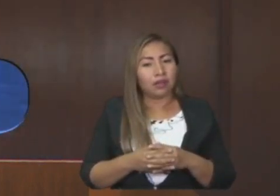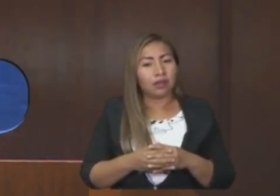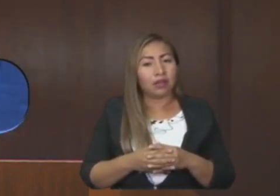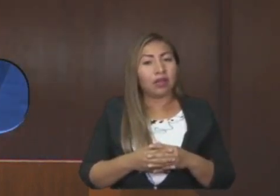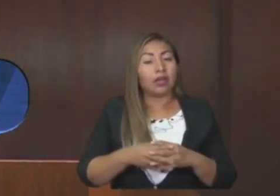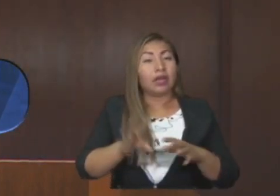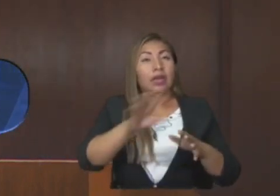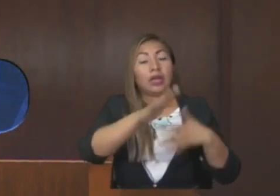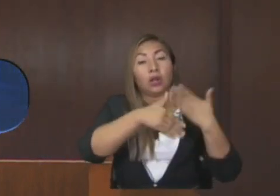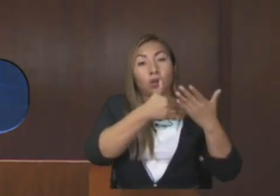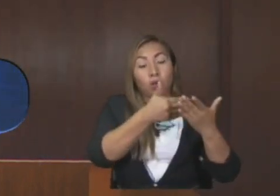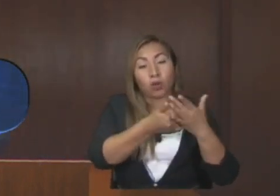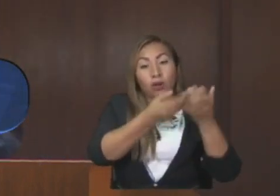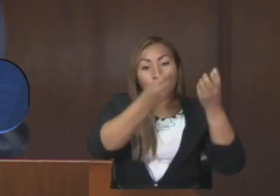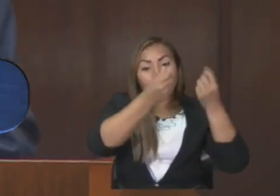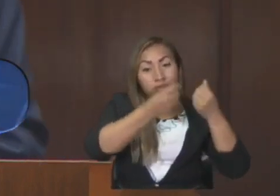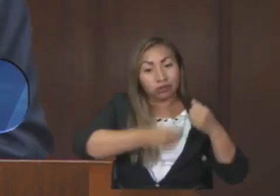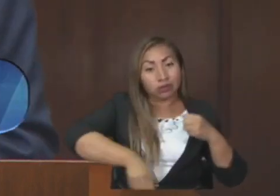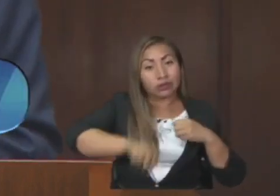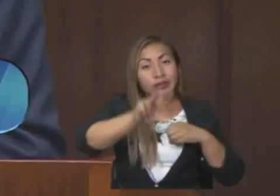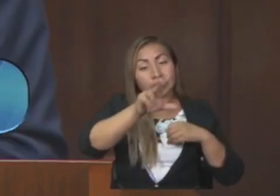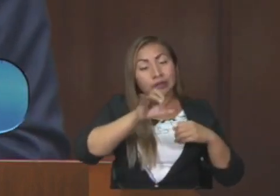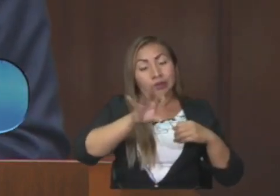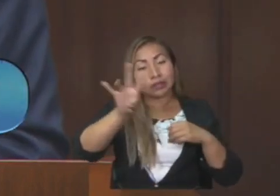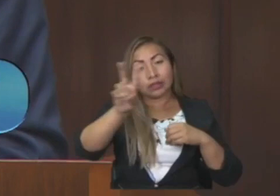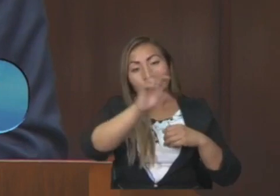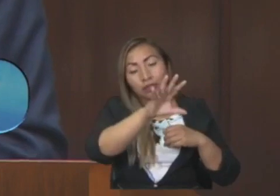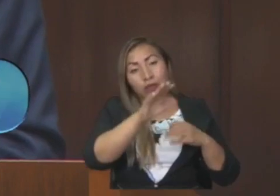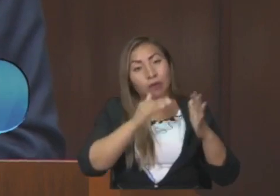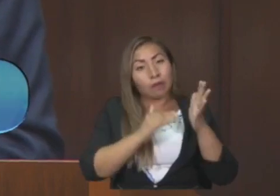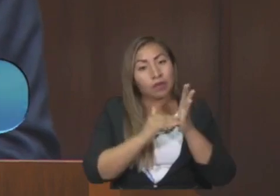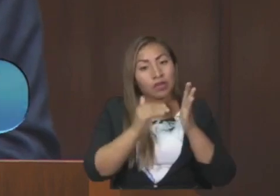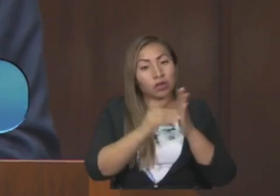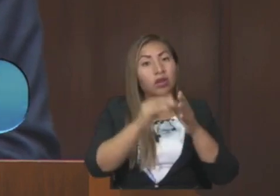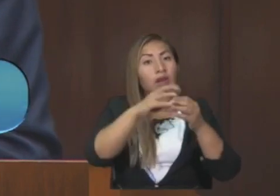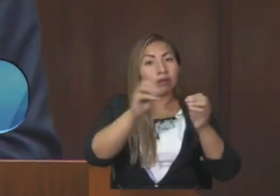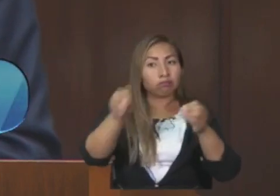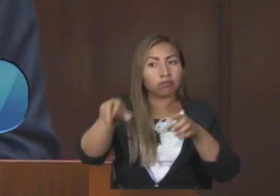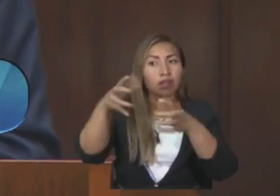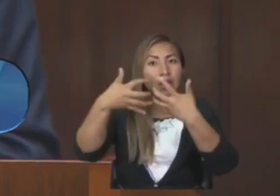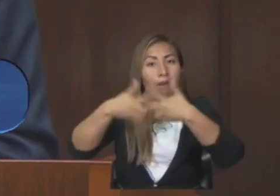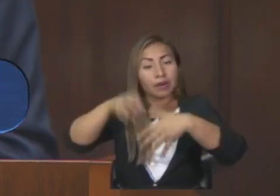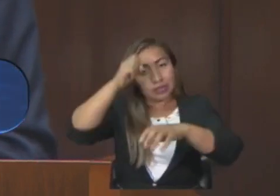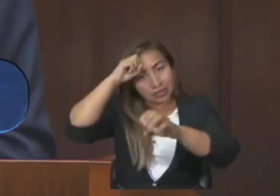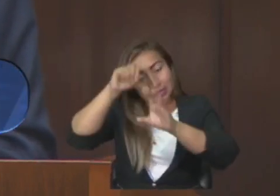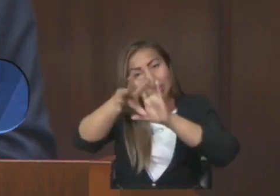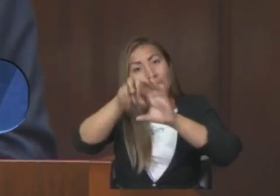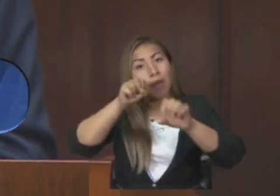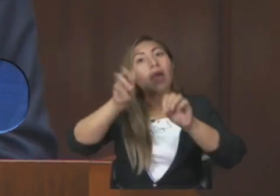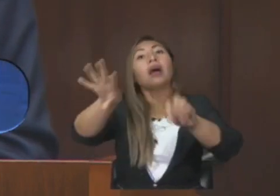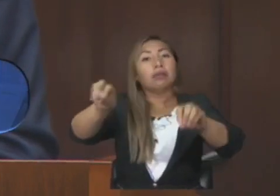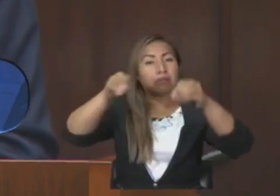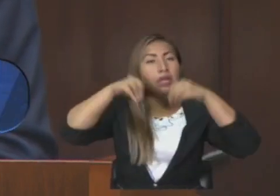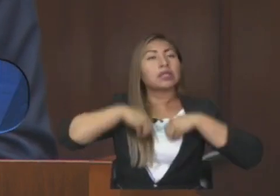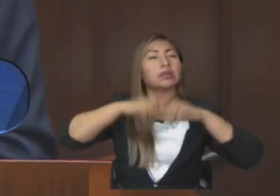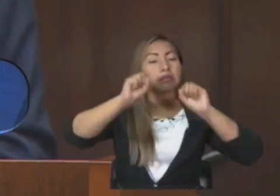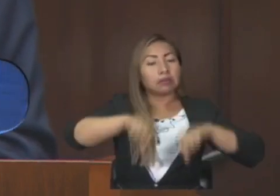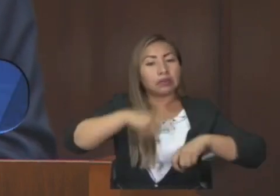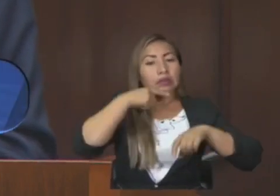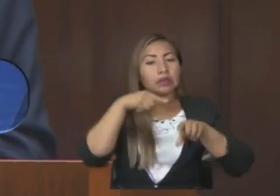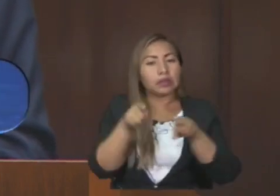de 375 millones de dólares fue aceptada por Minera Panamá, quien consideró que dicho